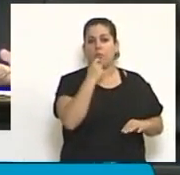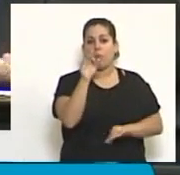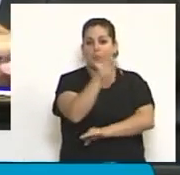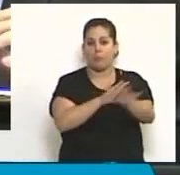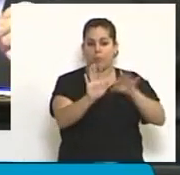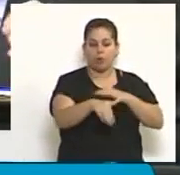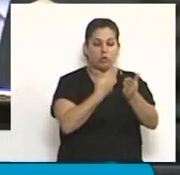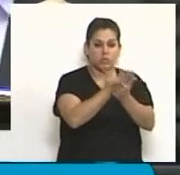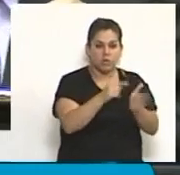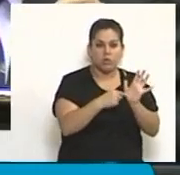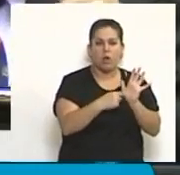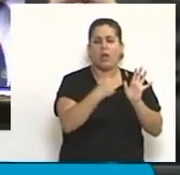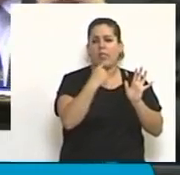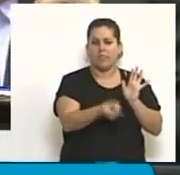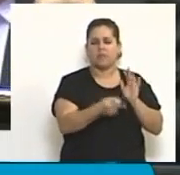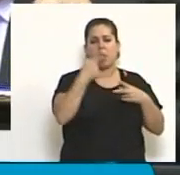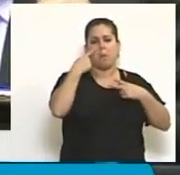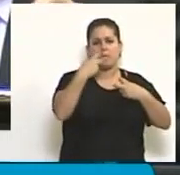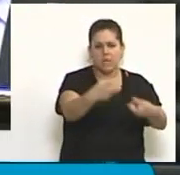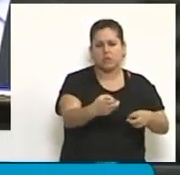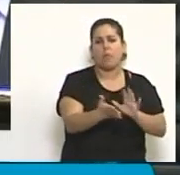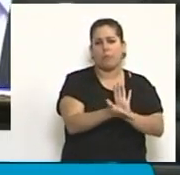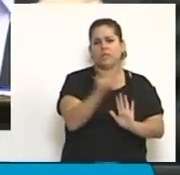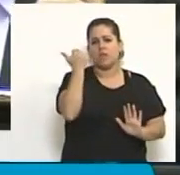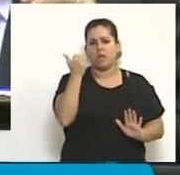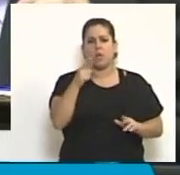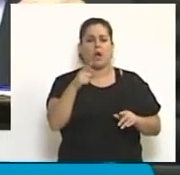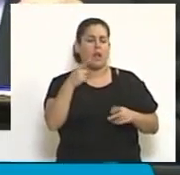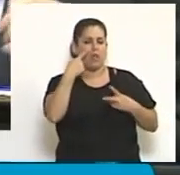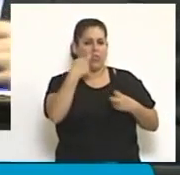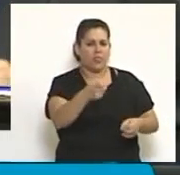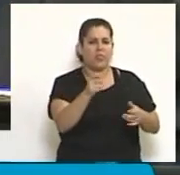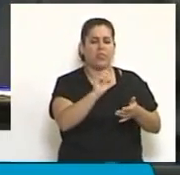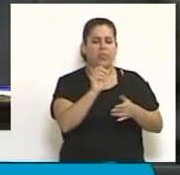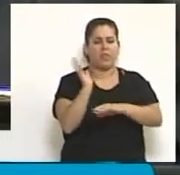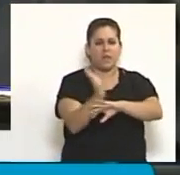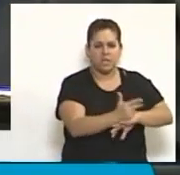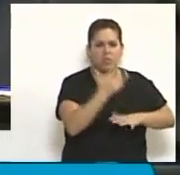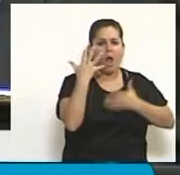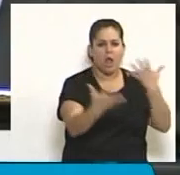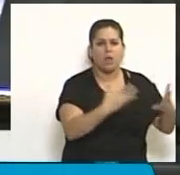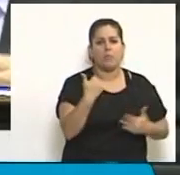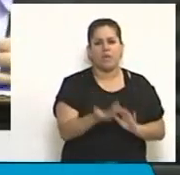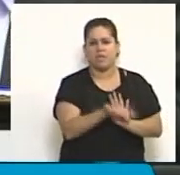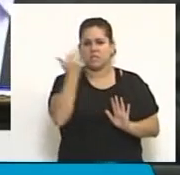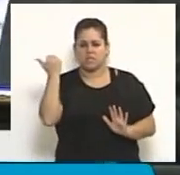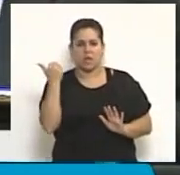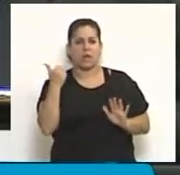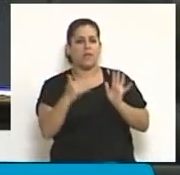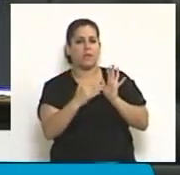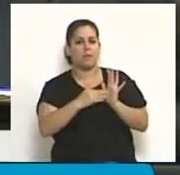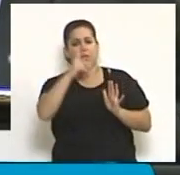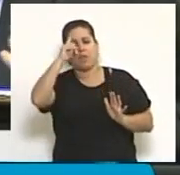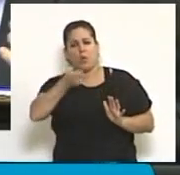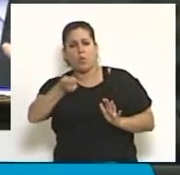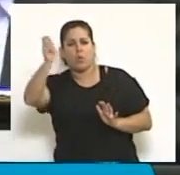proyecto para sacar la investigación de un delito al fiscal natural, figura equiparable a la garantía del juez